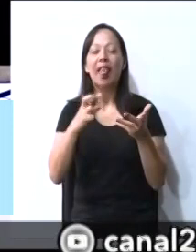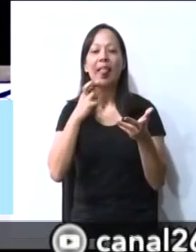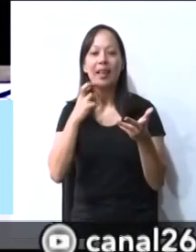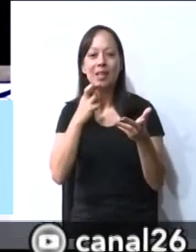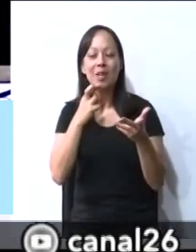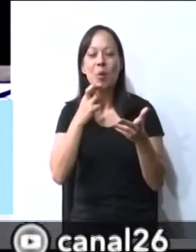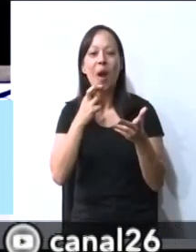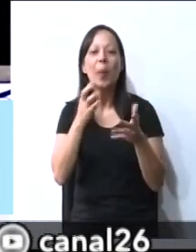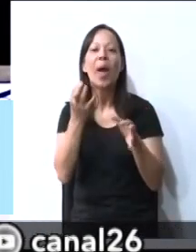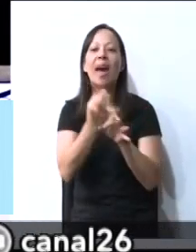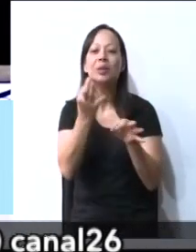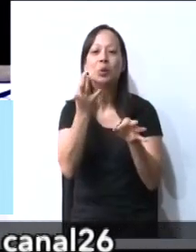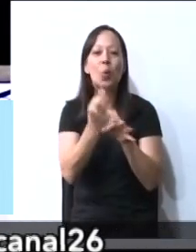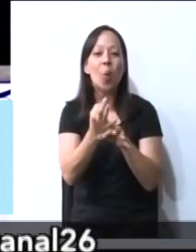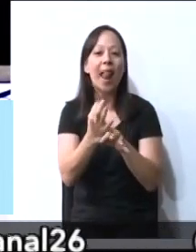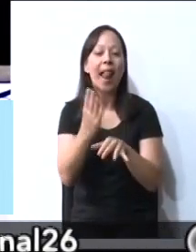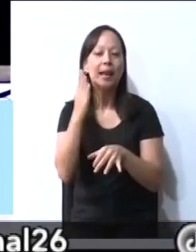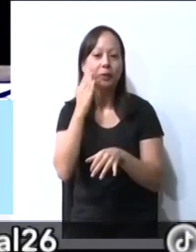país.